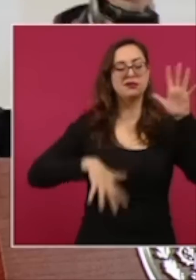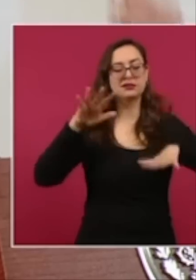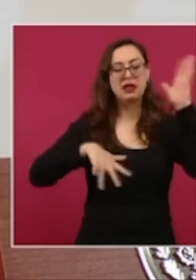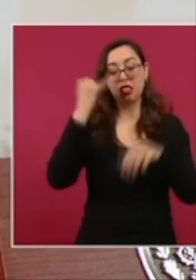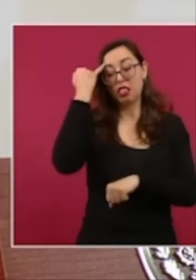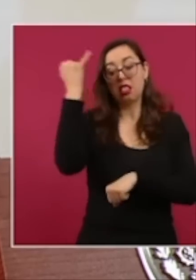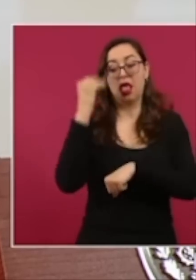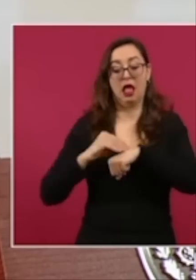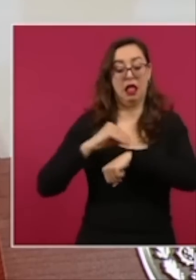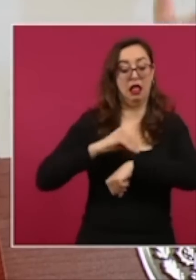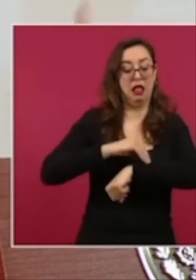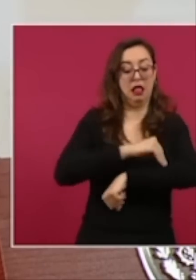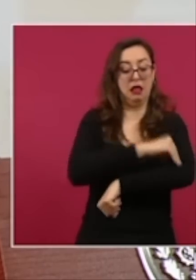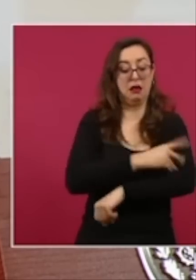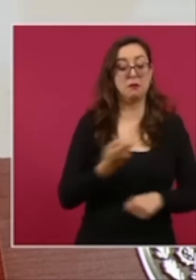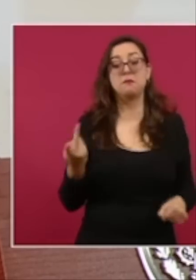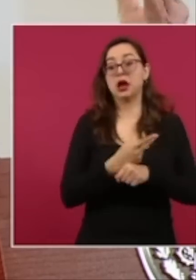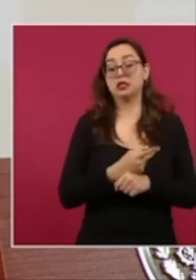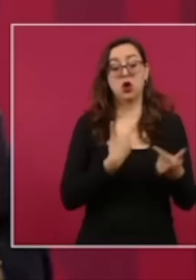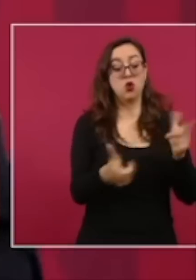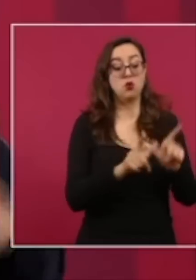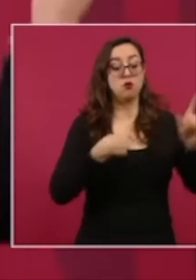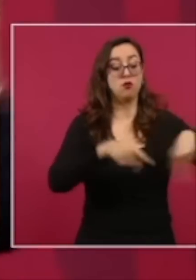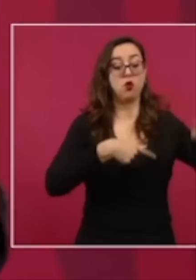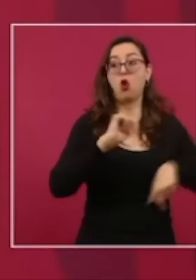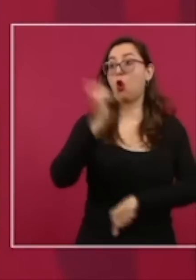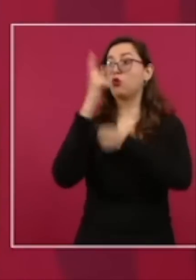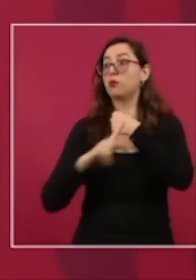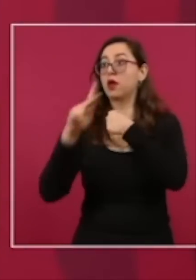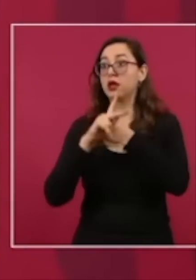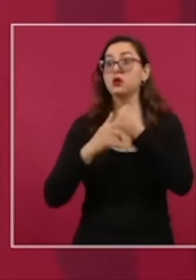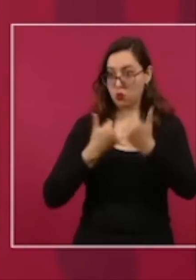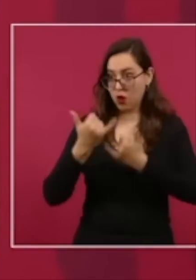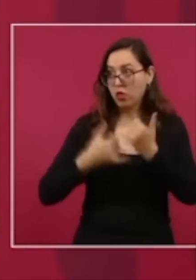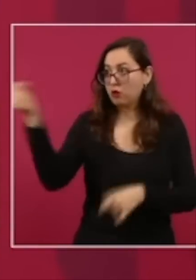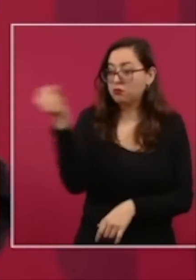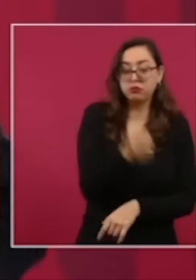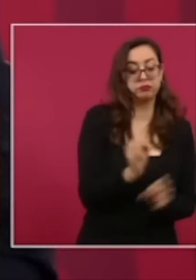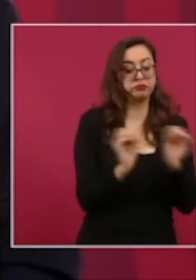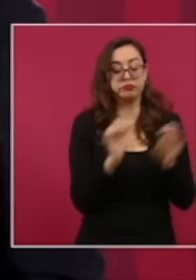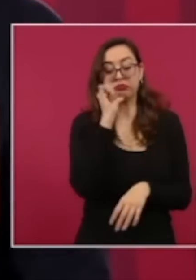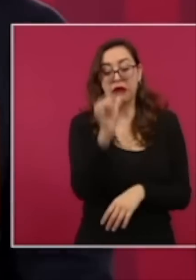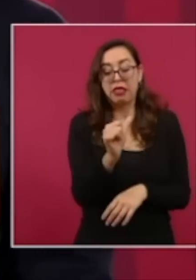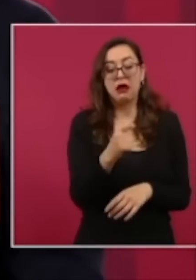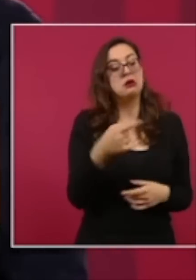baja el nivel, si no traen extranjeros, baja el nivel y la gente ya no va a los estadios.